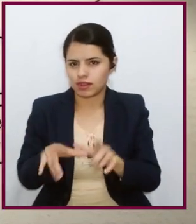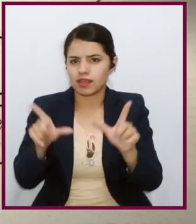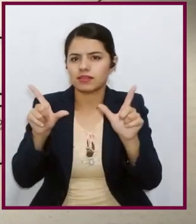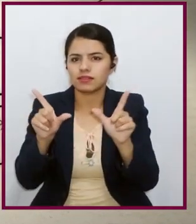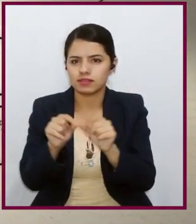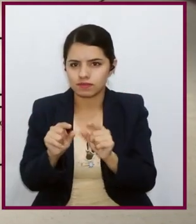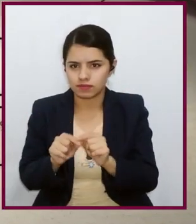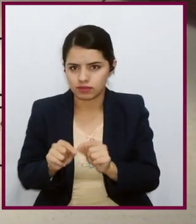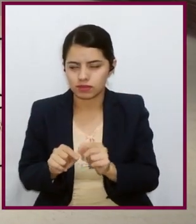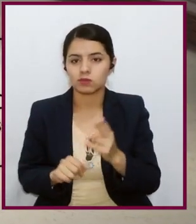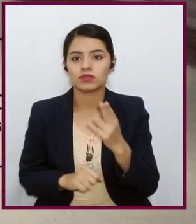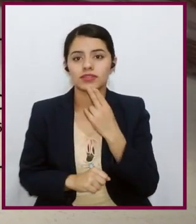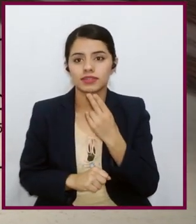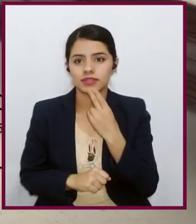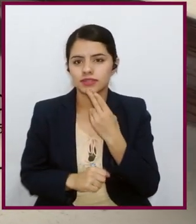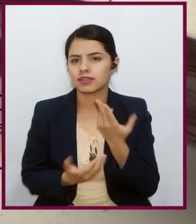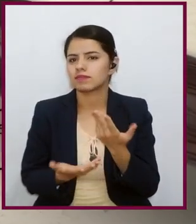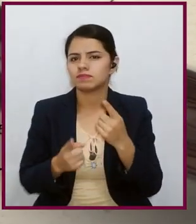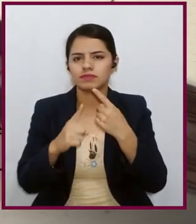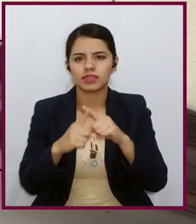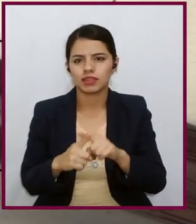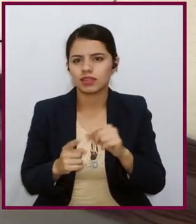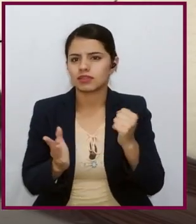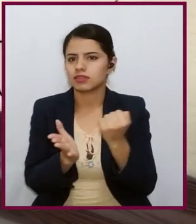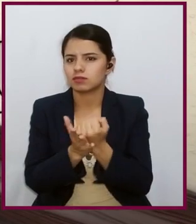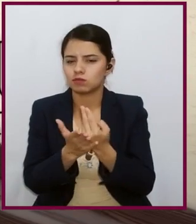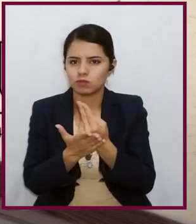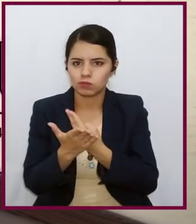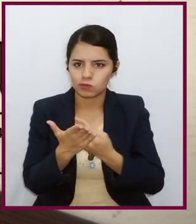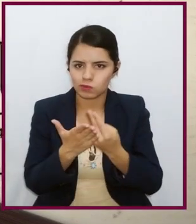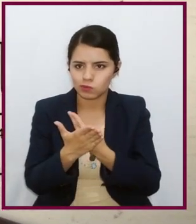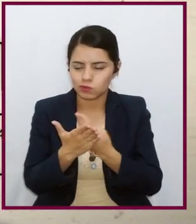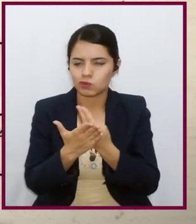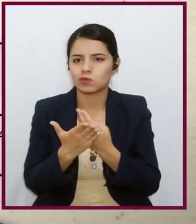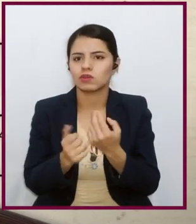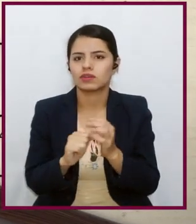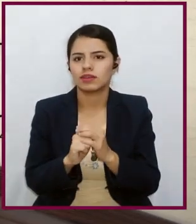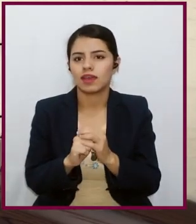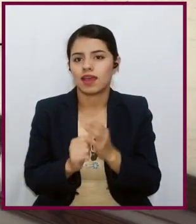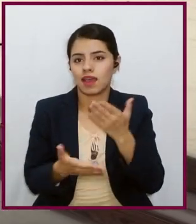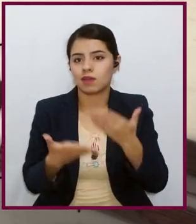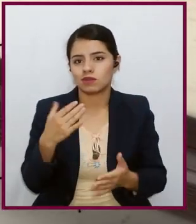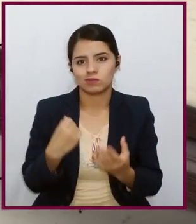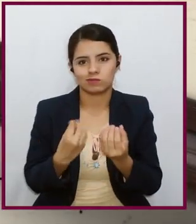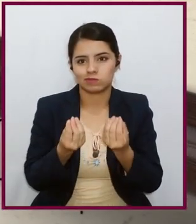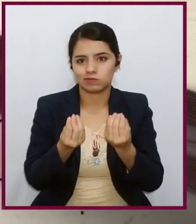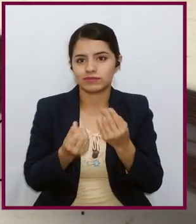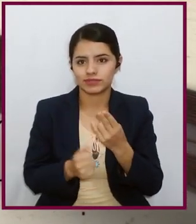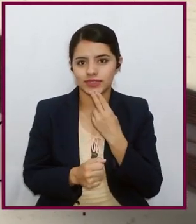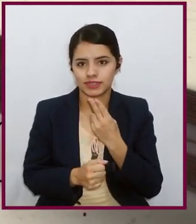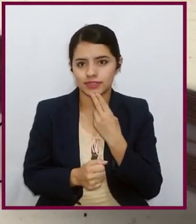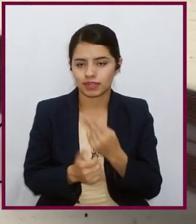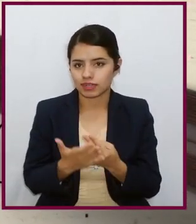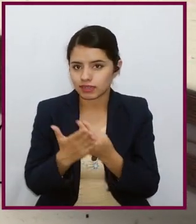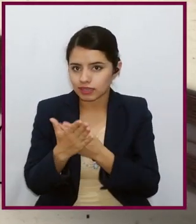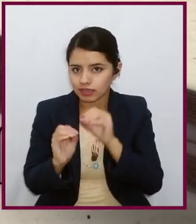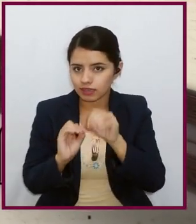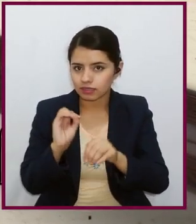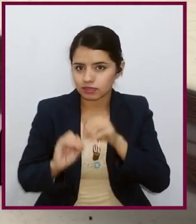que he aprendido a lo largo de mi carrera. ¿Cómo hacemos buenas infografías? Principalmente se tiene que delimitar el tema e identificar el tema que